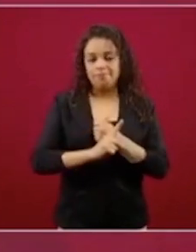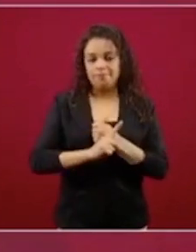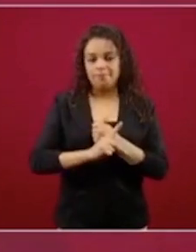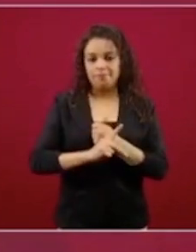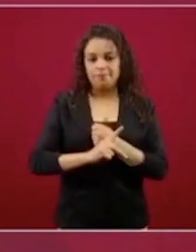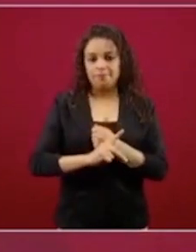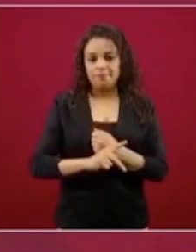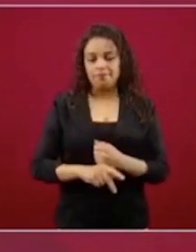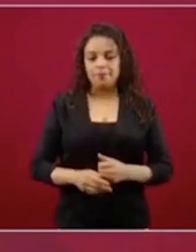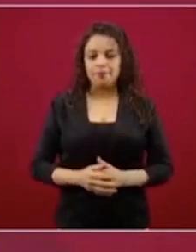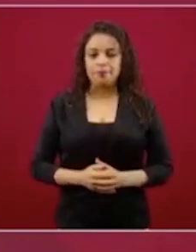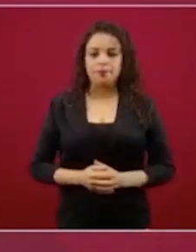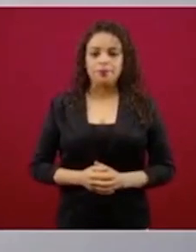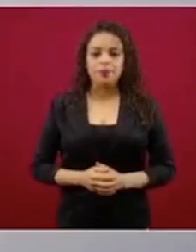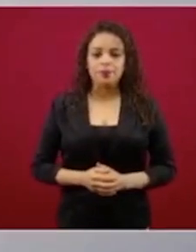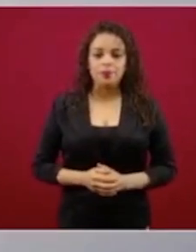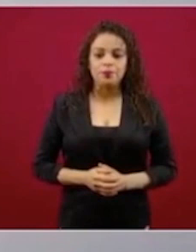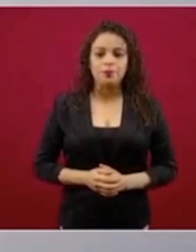O sea,